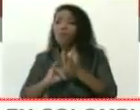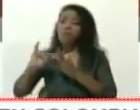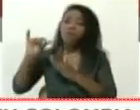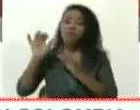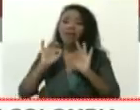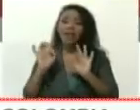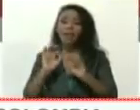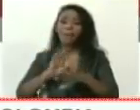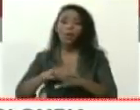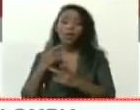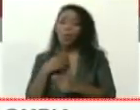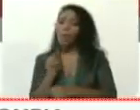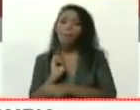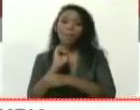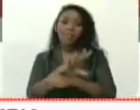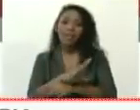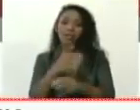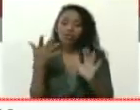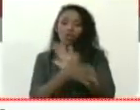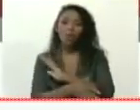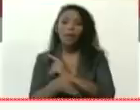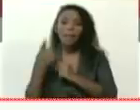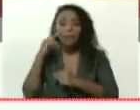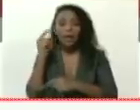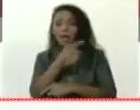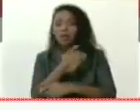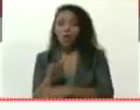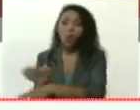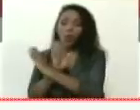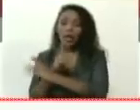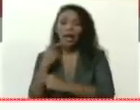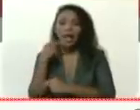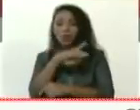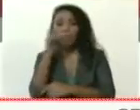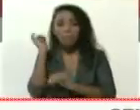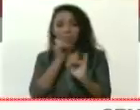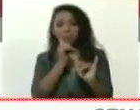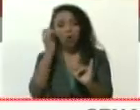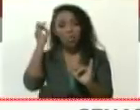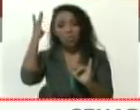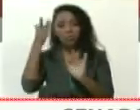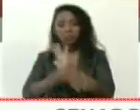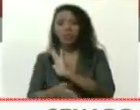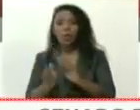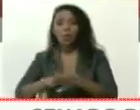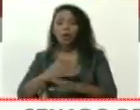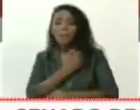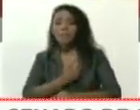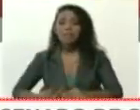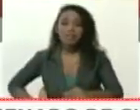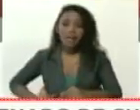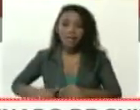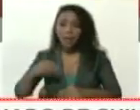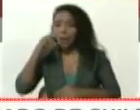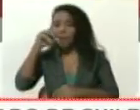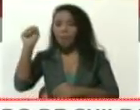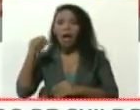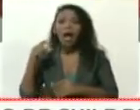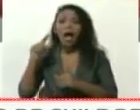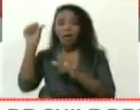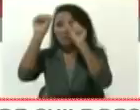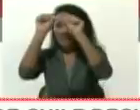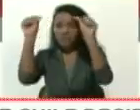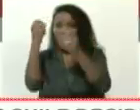a mandar dinero a la banca que lo va a bloquear. El presidente Maduro ha diseñado métodos con aliados como